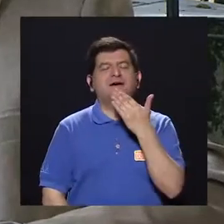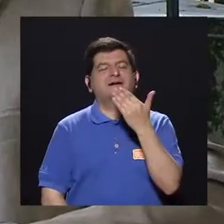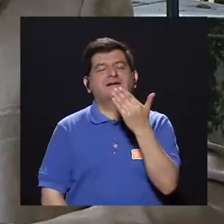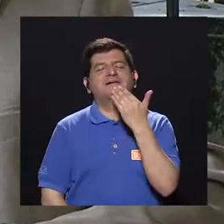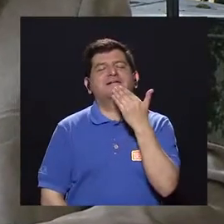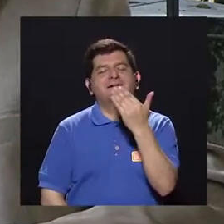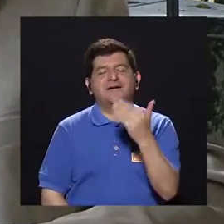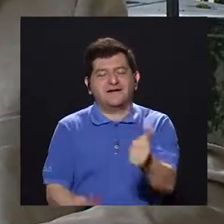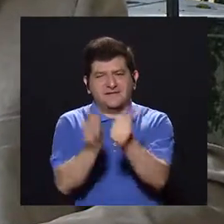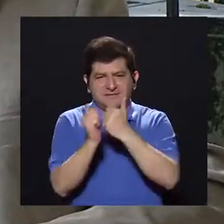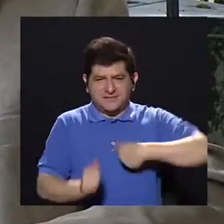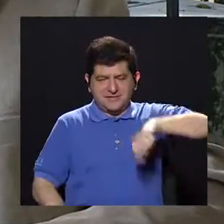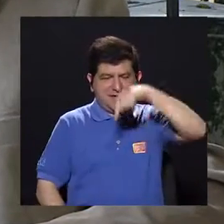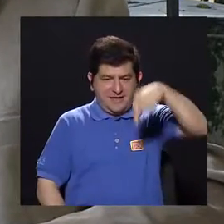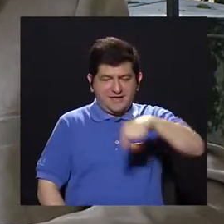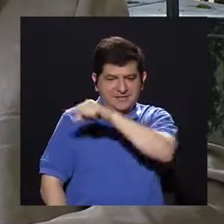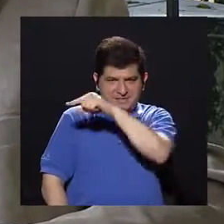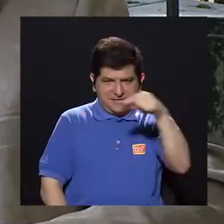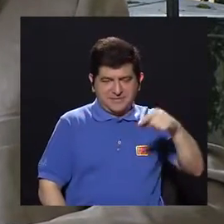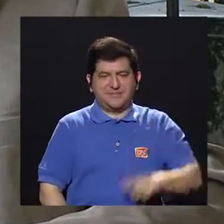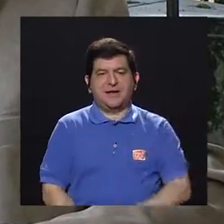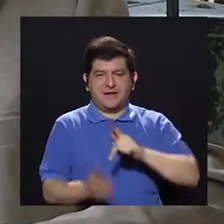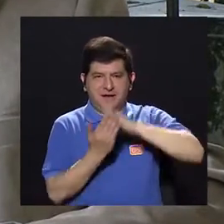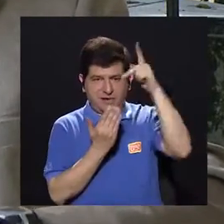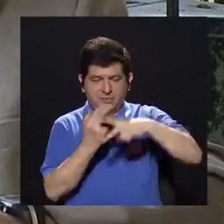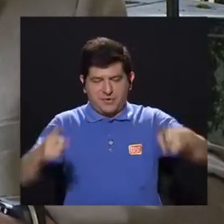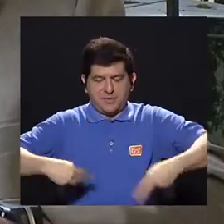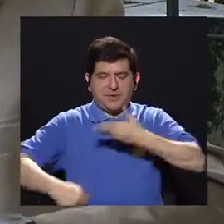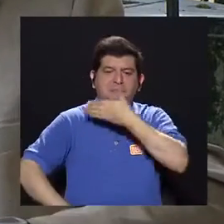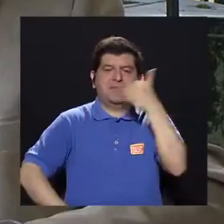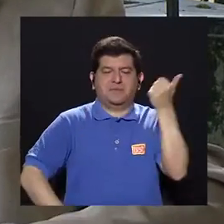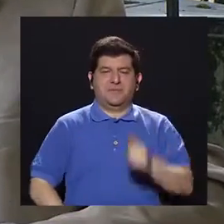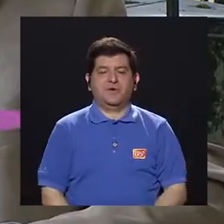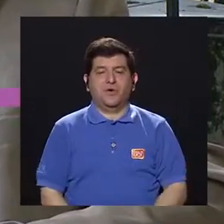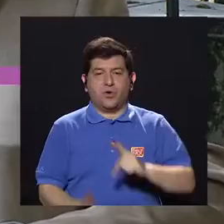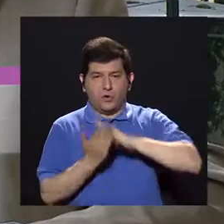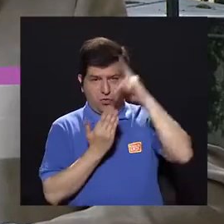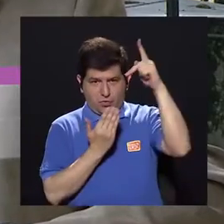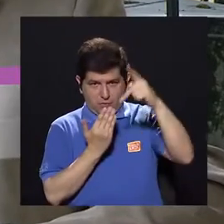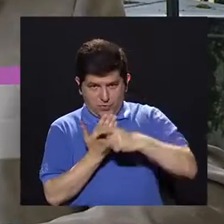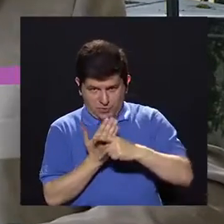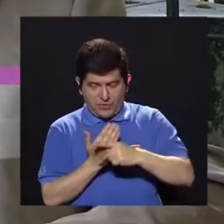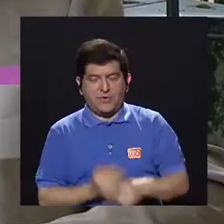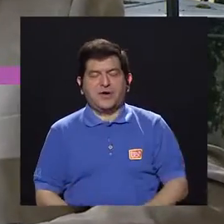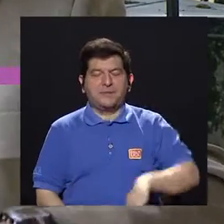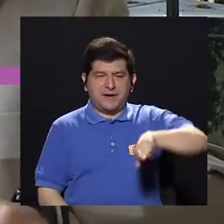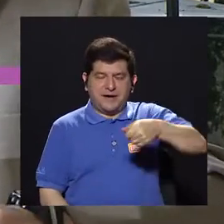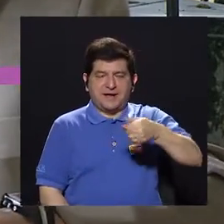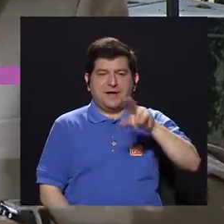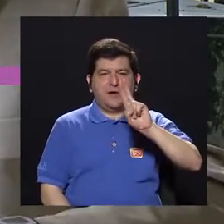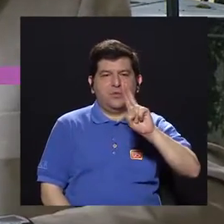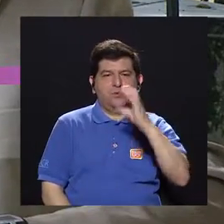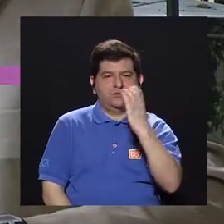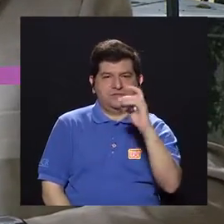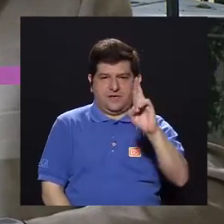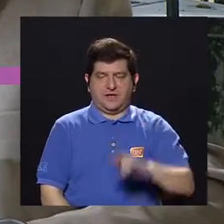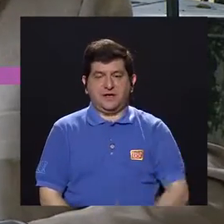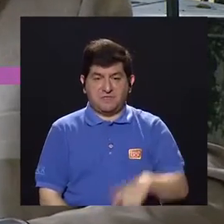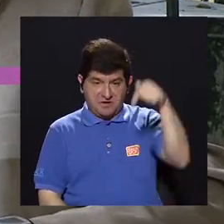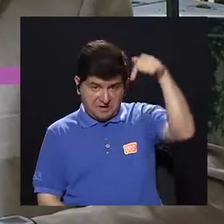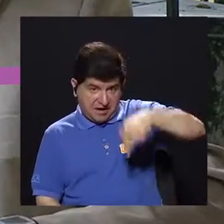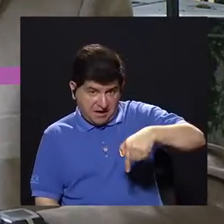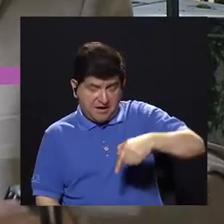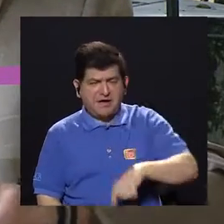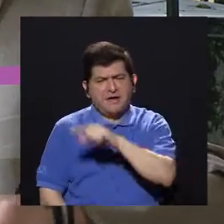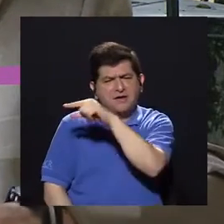Hola, muchísimas gracias por acompañarnos una semana más a su programa Vivir Mejor. La telerrevista es su canal UCR,